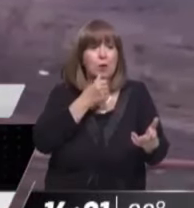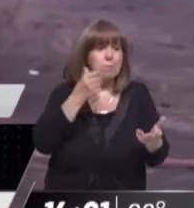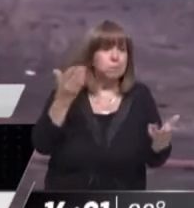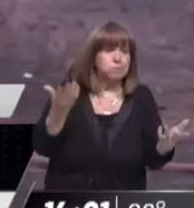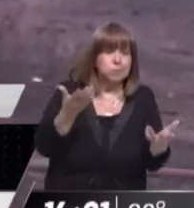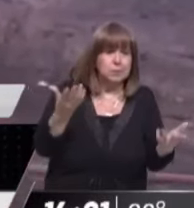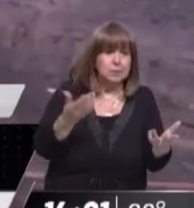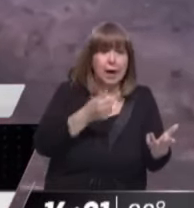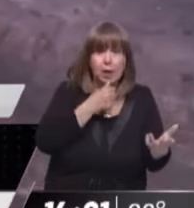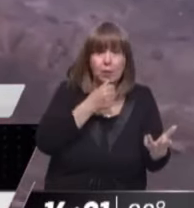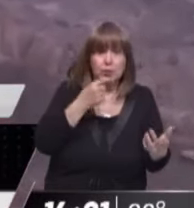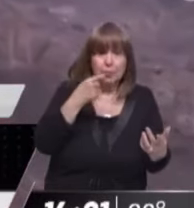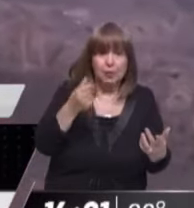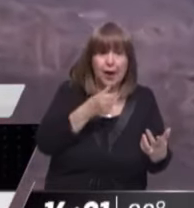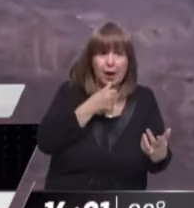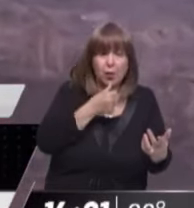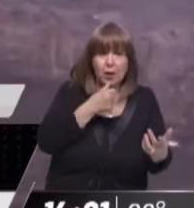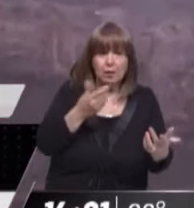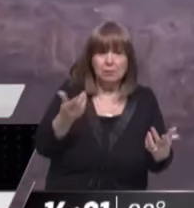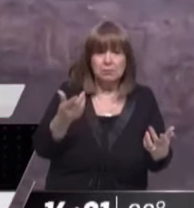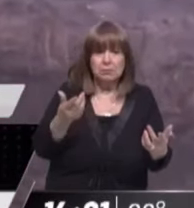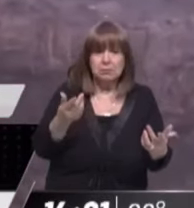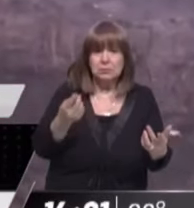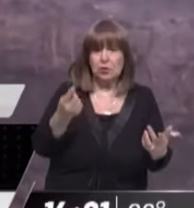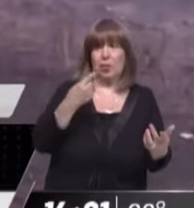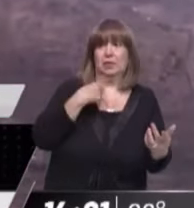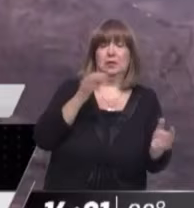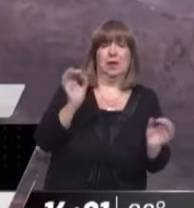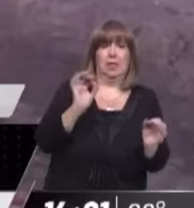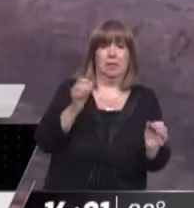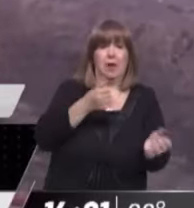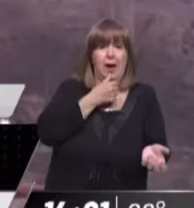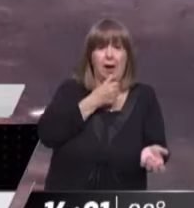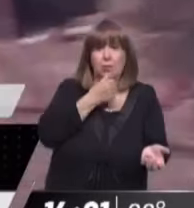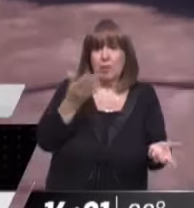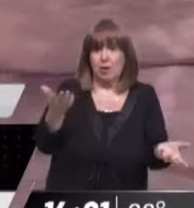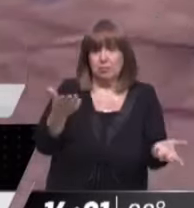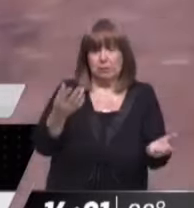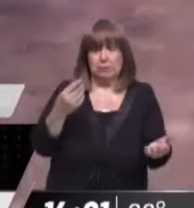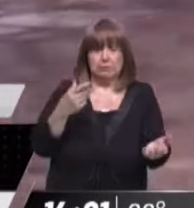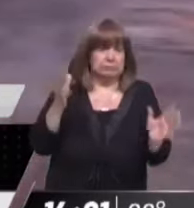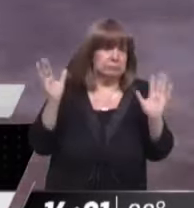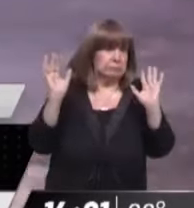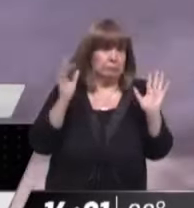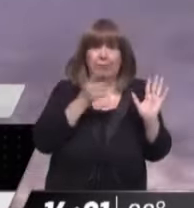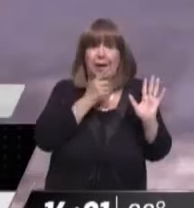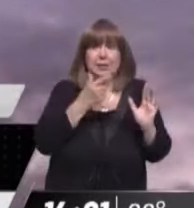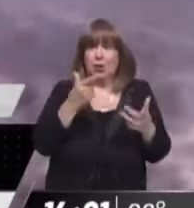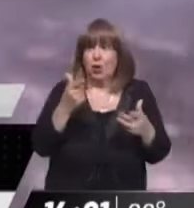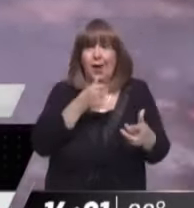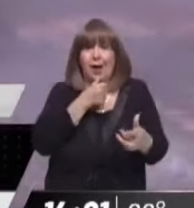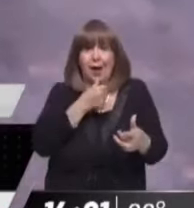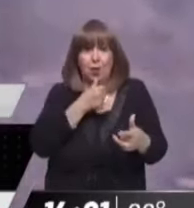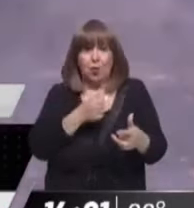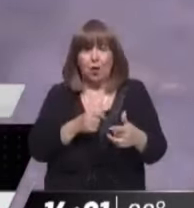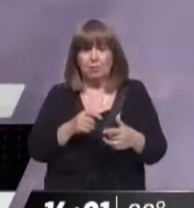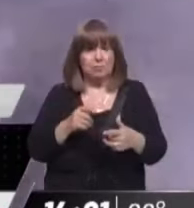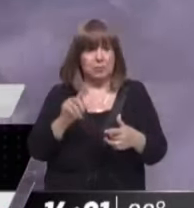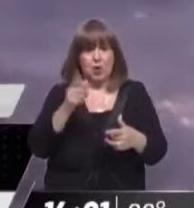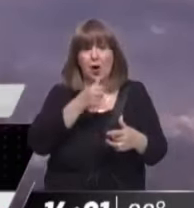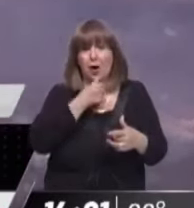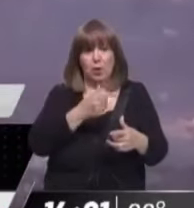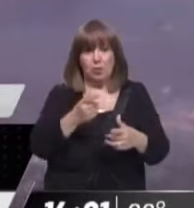¿siguen teniendo agua? Bueno, no me respondió, es lógico, están trabajando. Están trabajando. Nos vamos a acercar. No pareciera porque